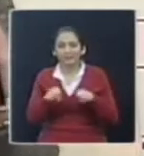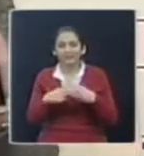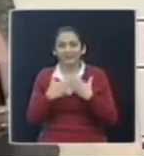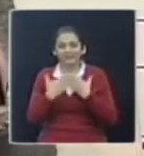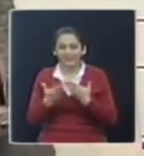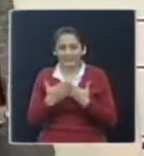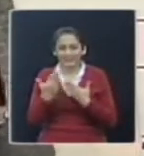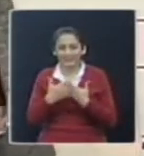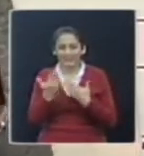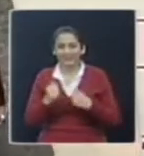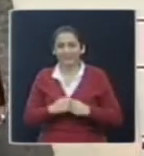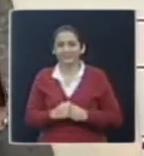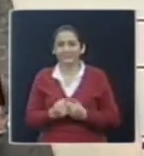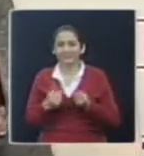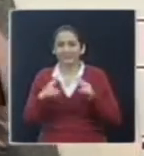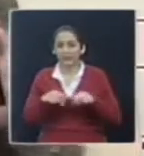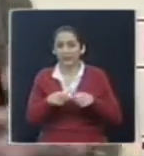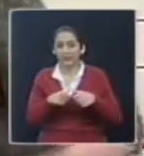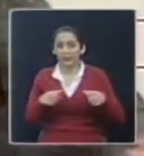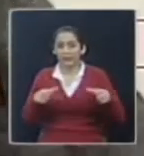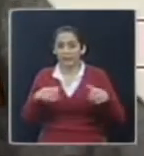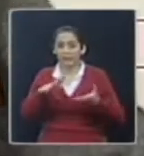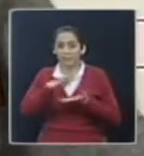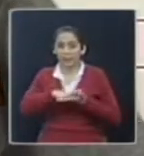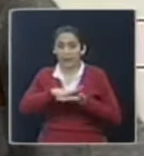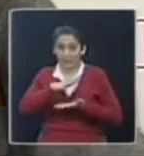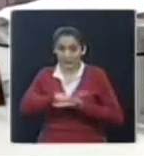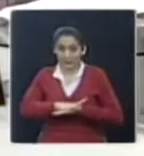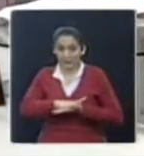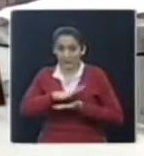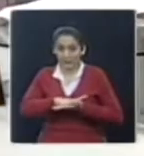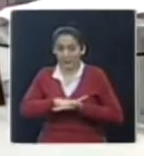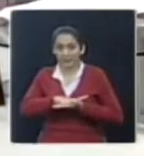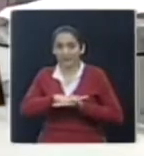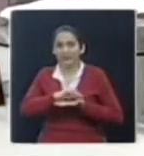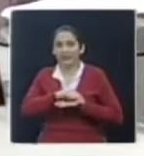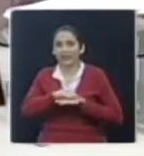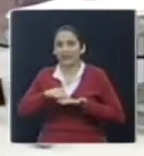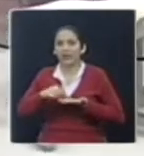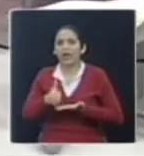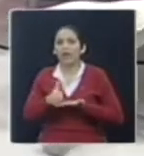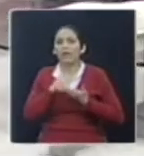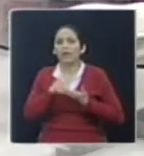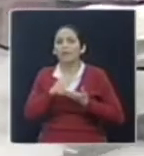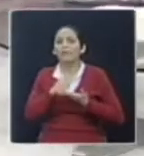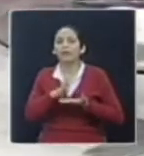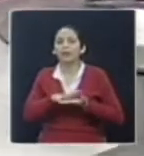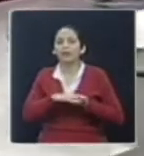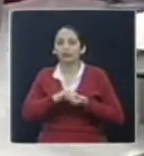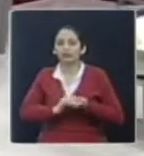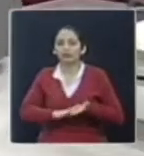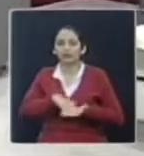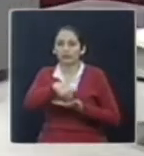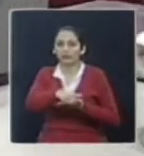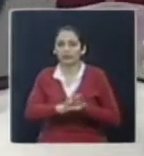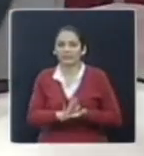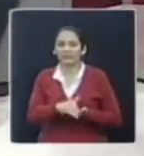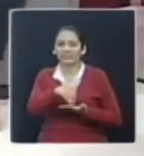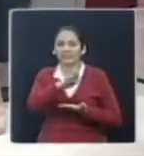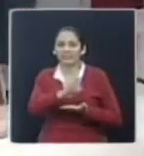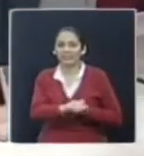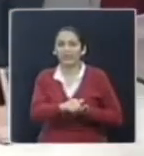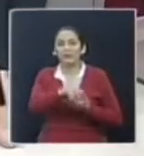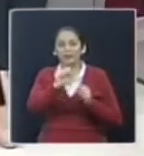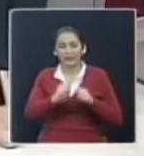igual manera tiene un material, el polietileno, que ofrece flexibilidad a los niños. Ya, y tienen diferentes